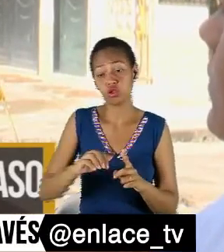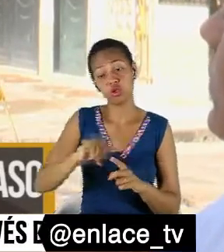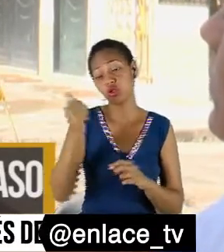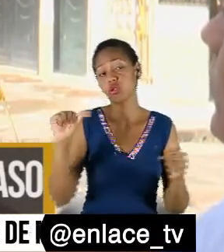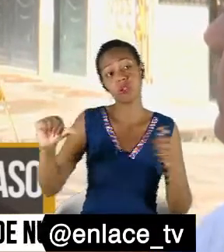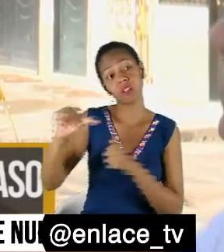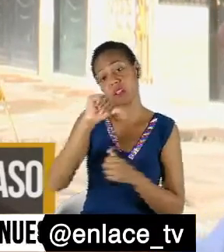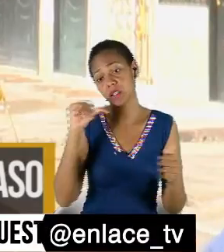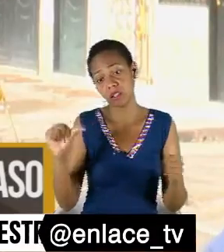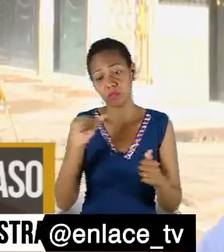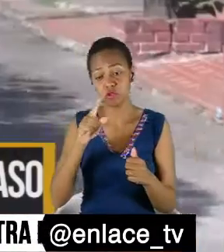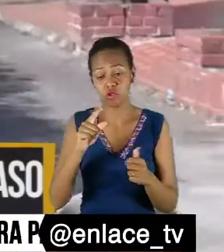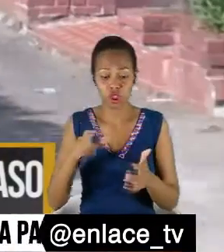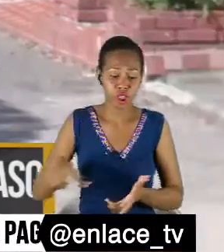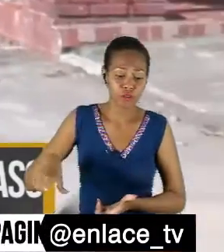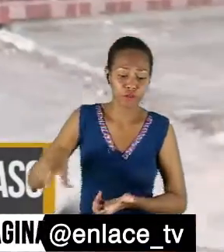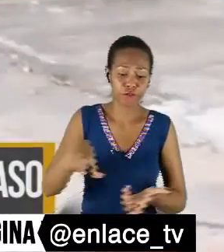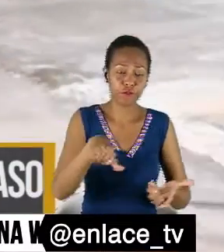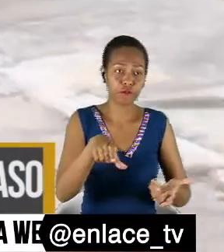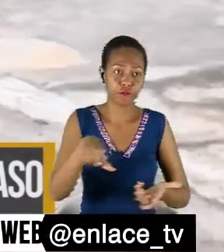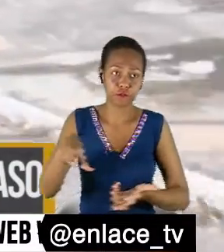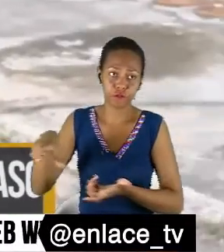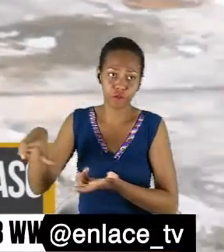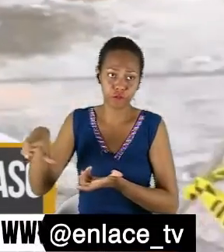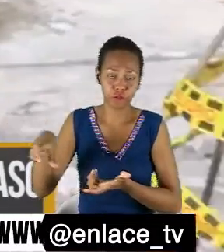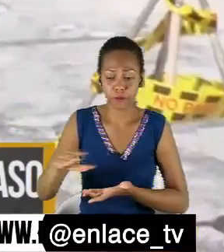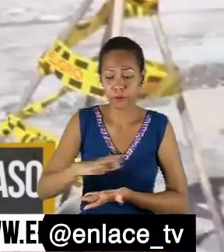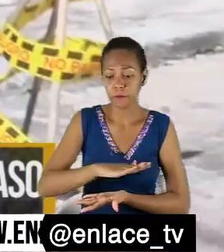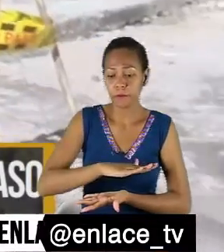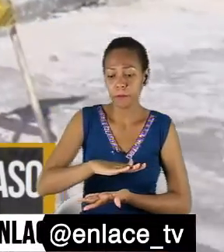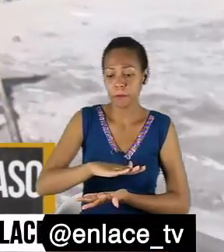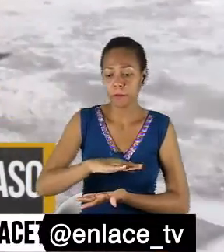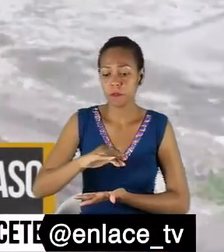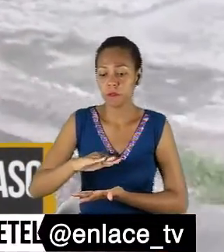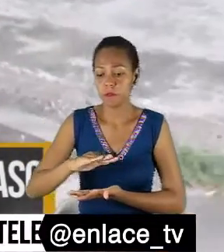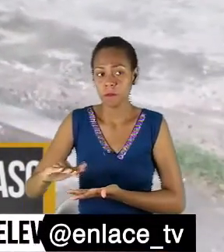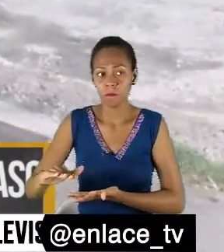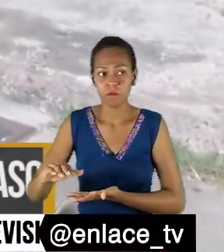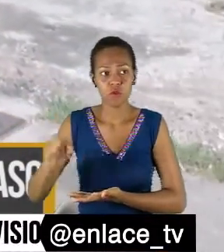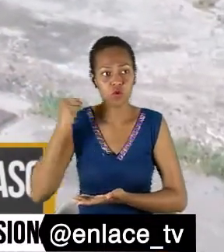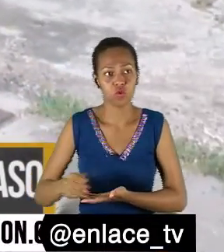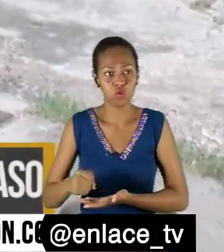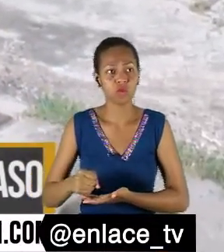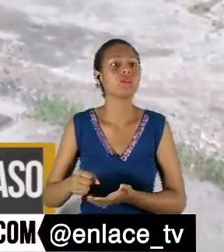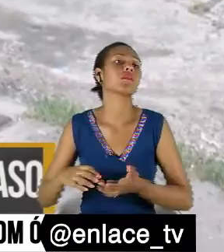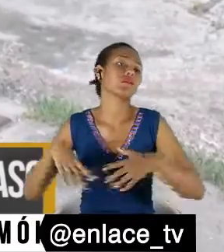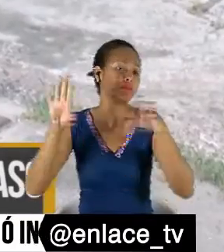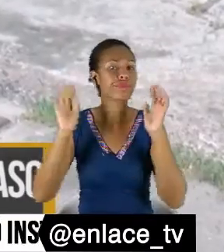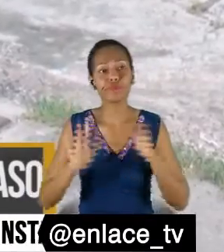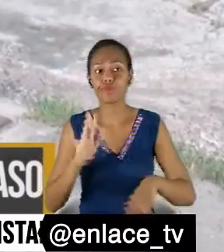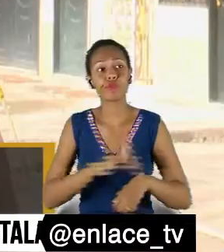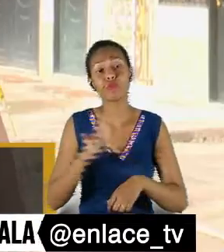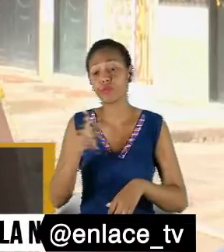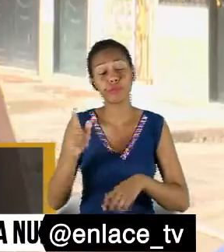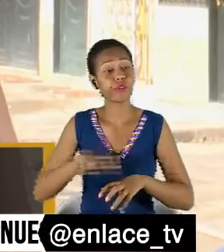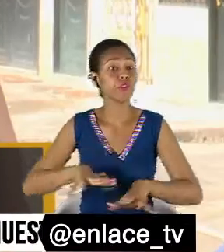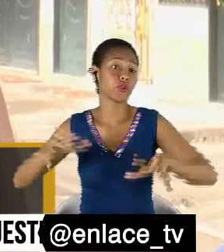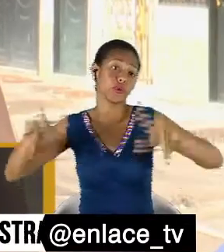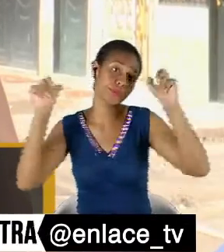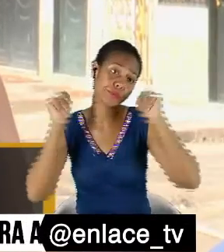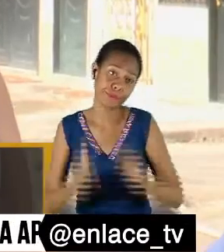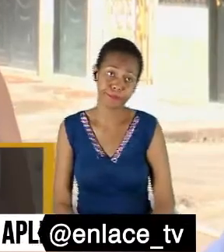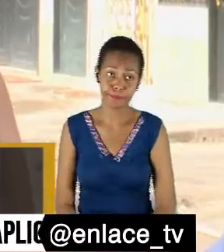asunto y nos está colaborando mucho, ¿sí? La misma comunidad ya planea la fabricación de tapas en concreto para salirle al paso a los delincuentes. Sí, la intención